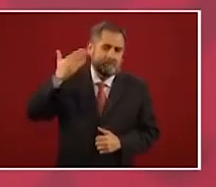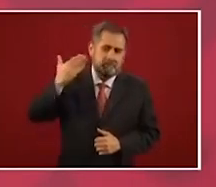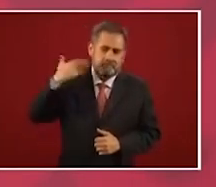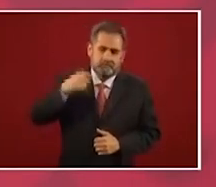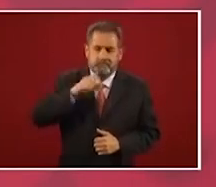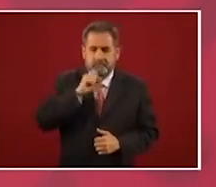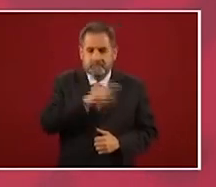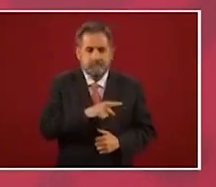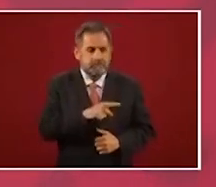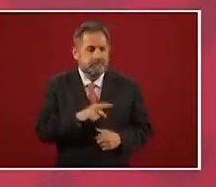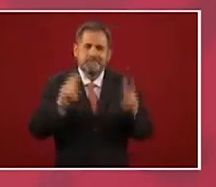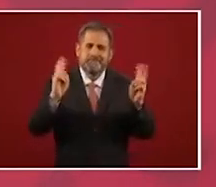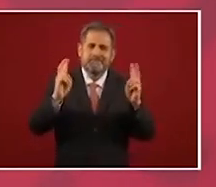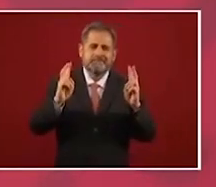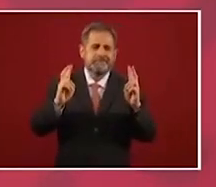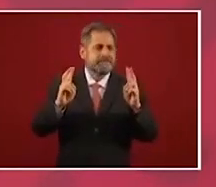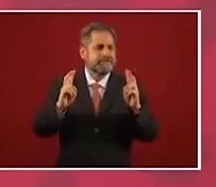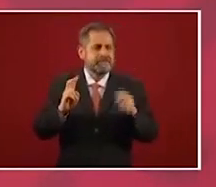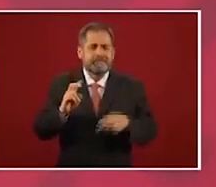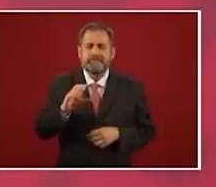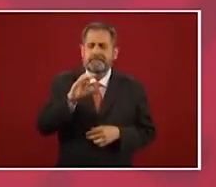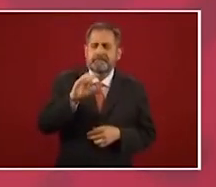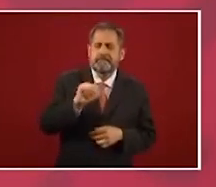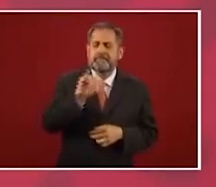se abrieran cajas de ahorro.